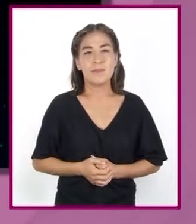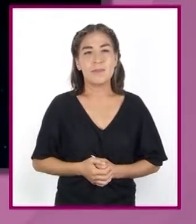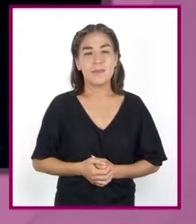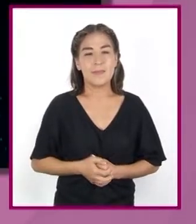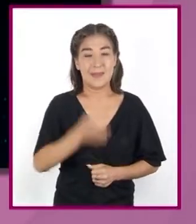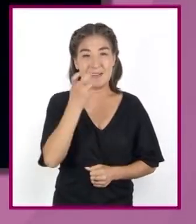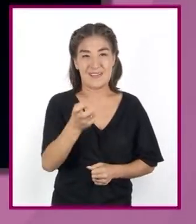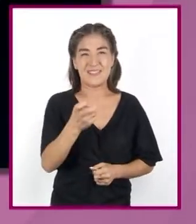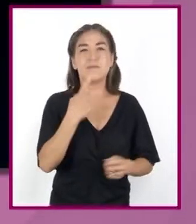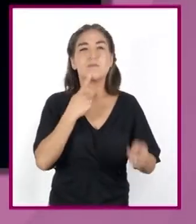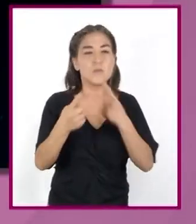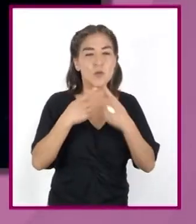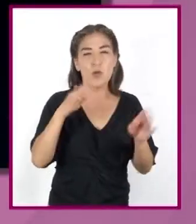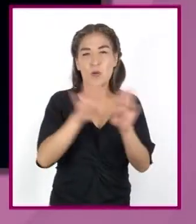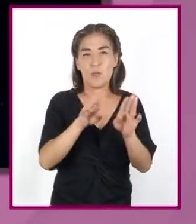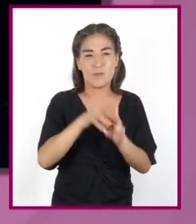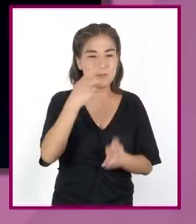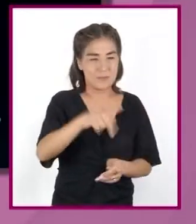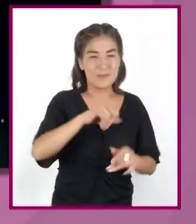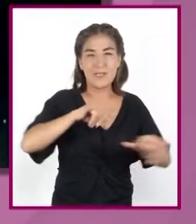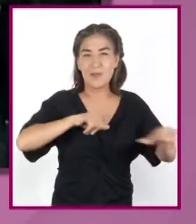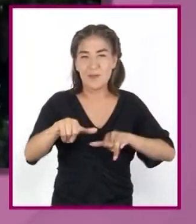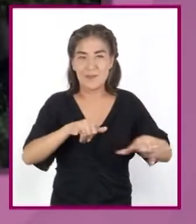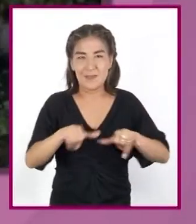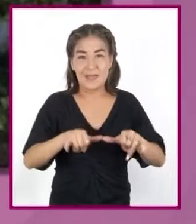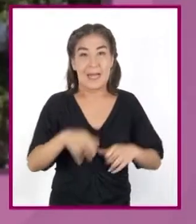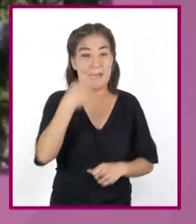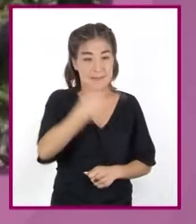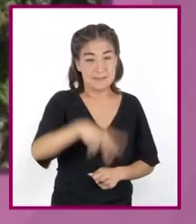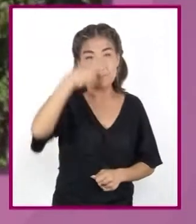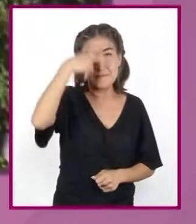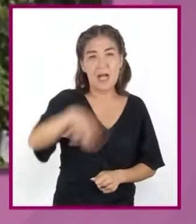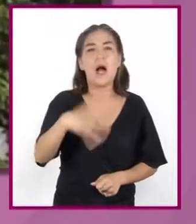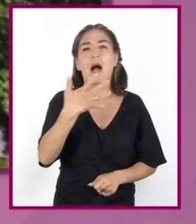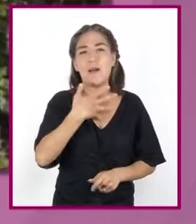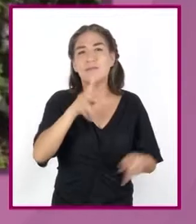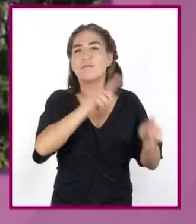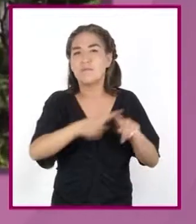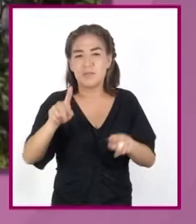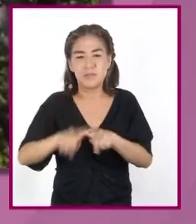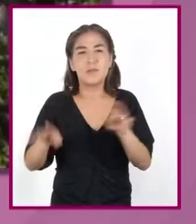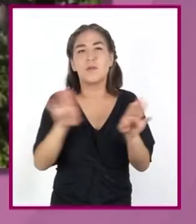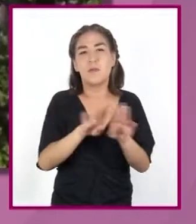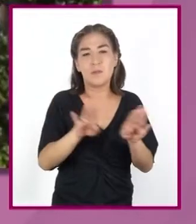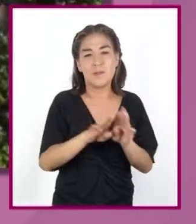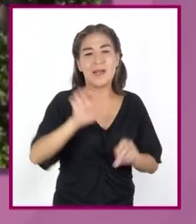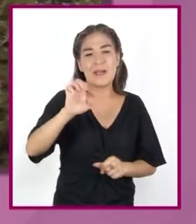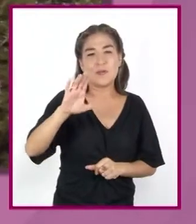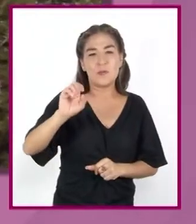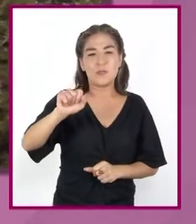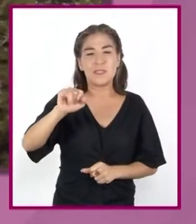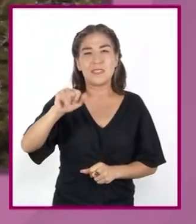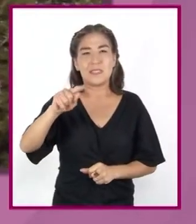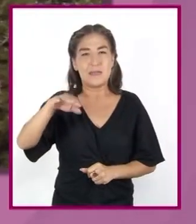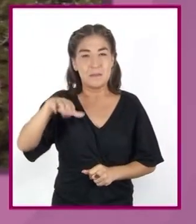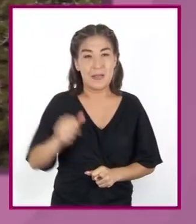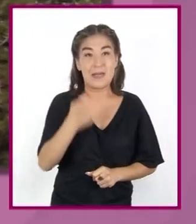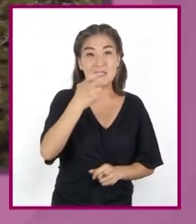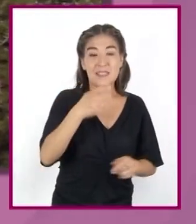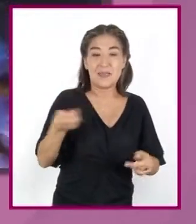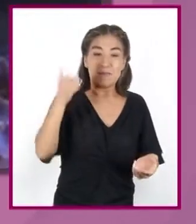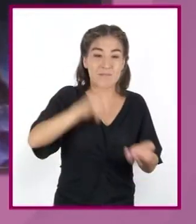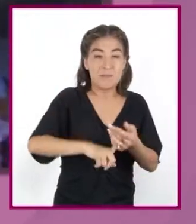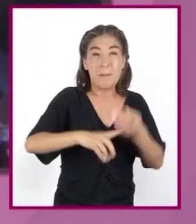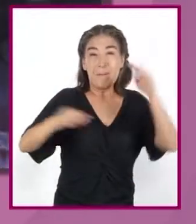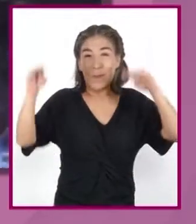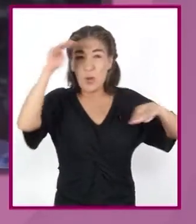Debido a su posición geográfica y a su relieve, en México se han desarrollado una gran diversidad de ecosistemas que van desde lo más alto de